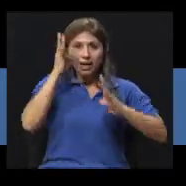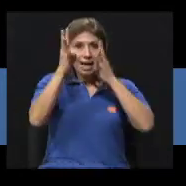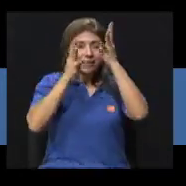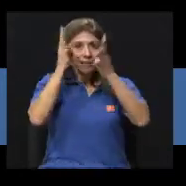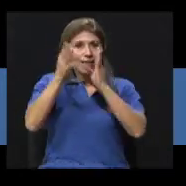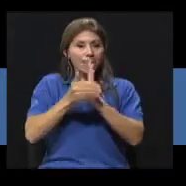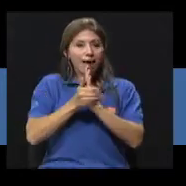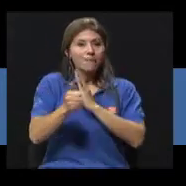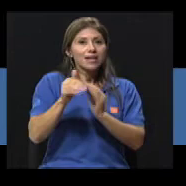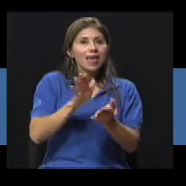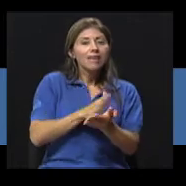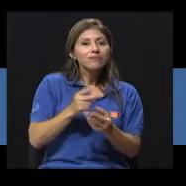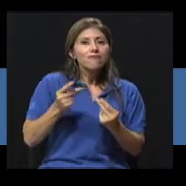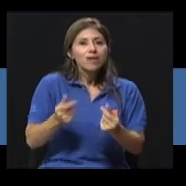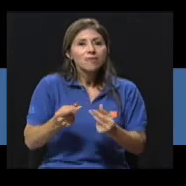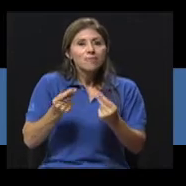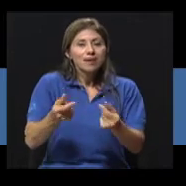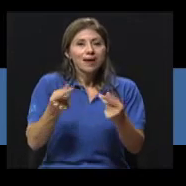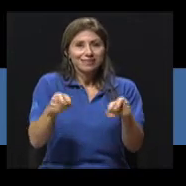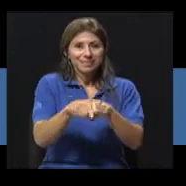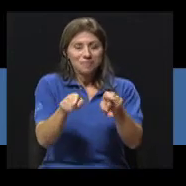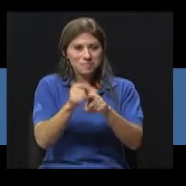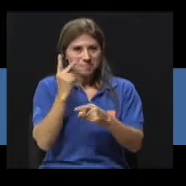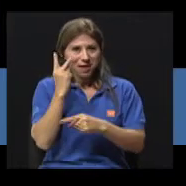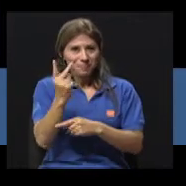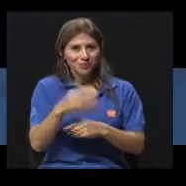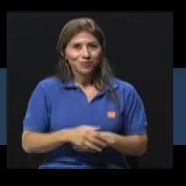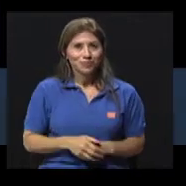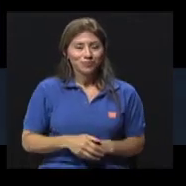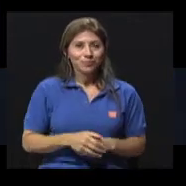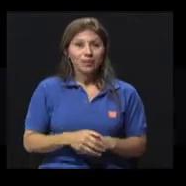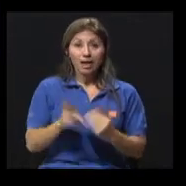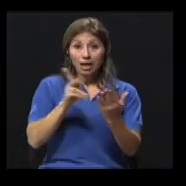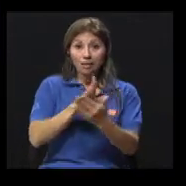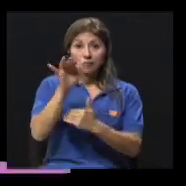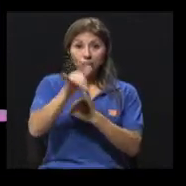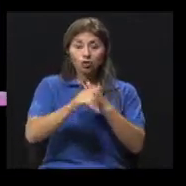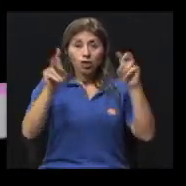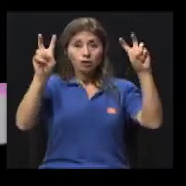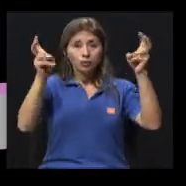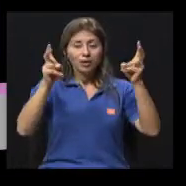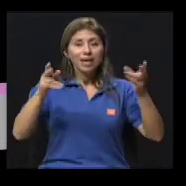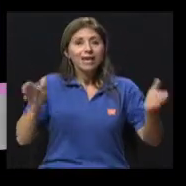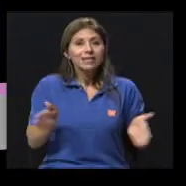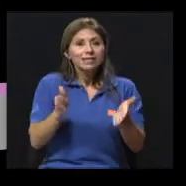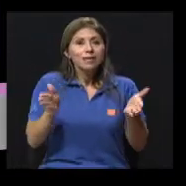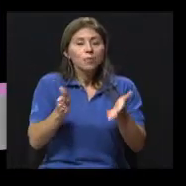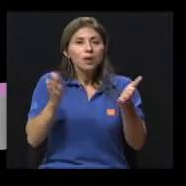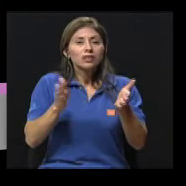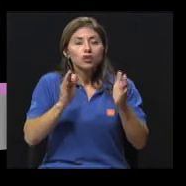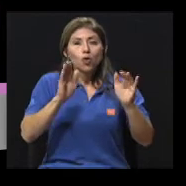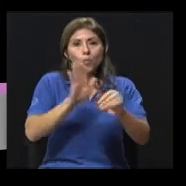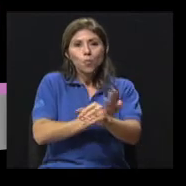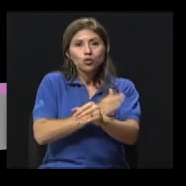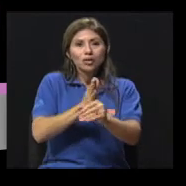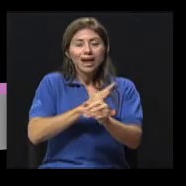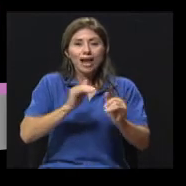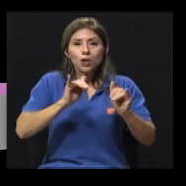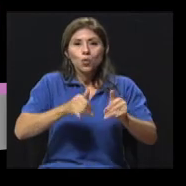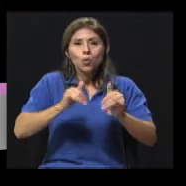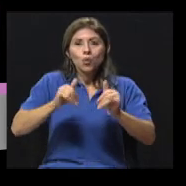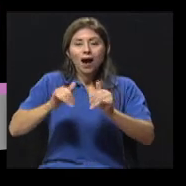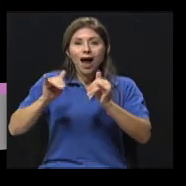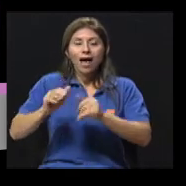creatividad, habilidades rítmicas, entre otras. Veamos. El proyecto de estimulación musical Jugando a